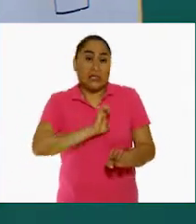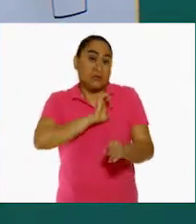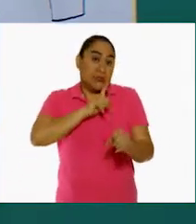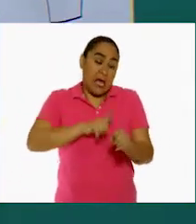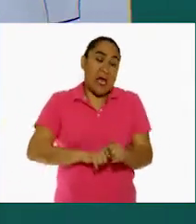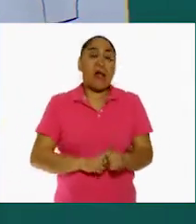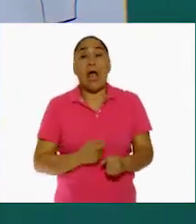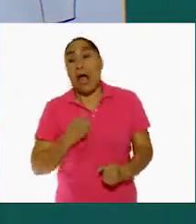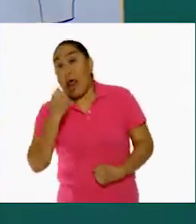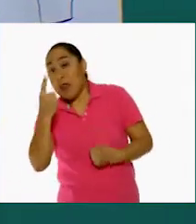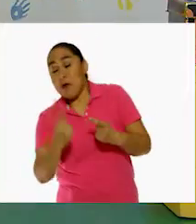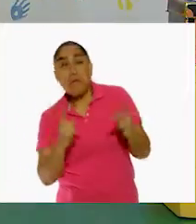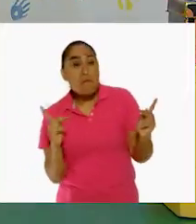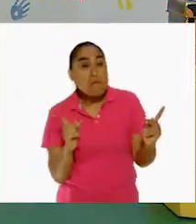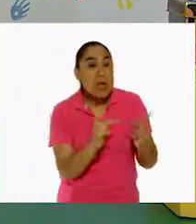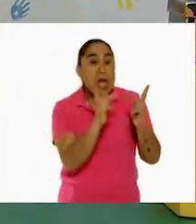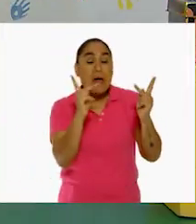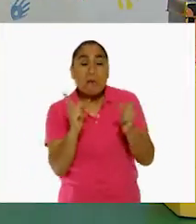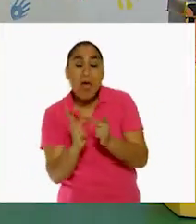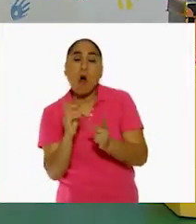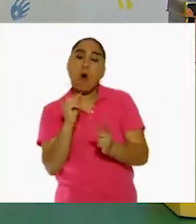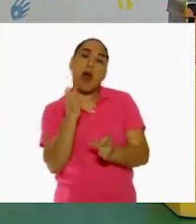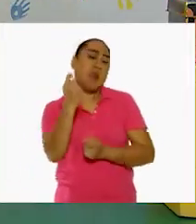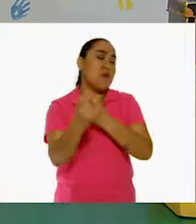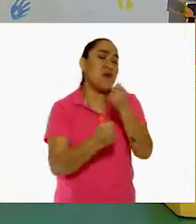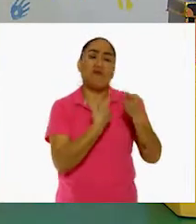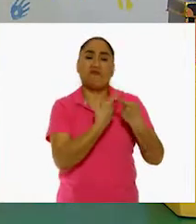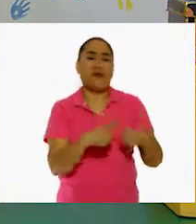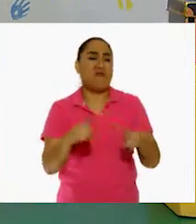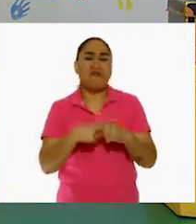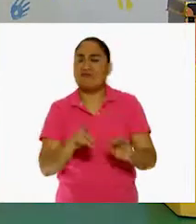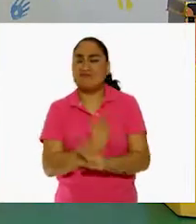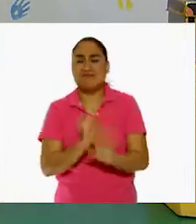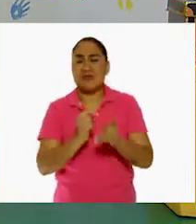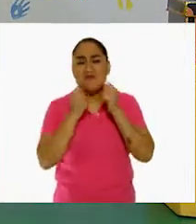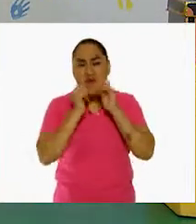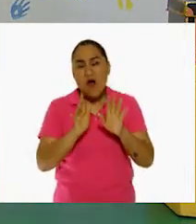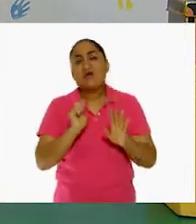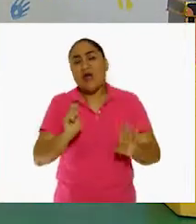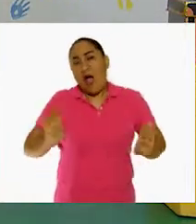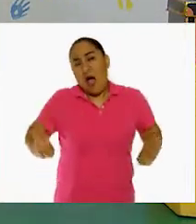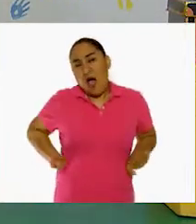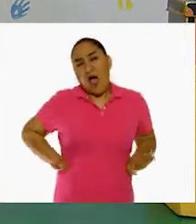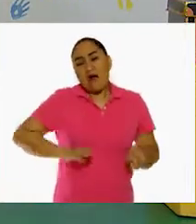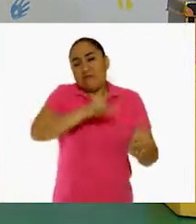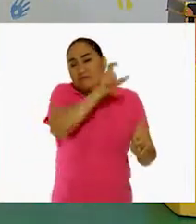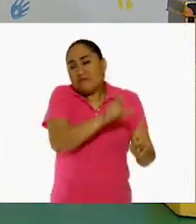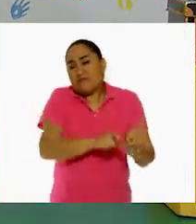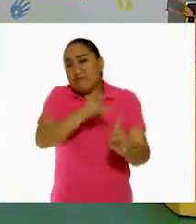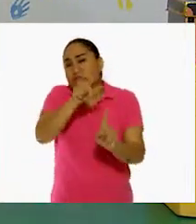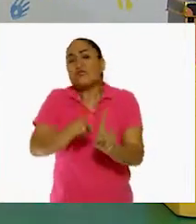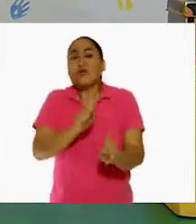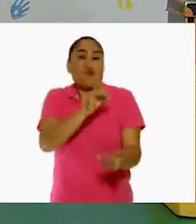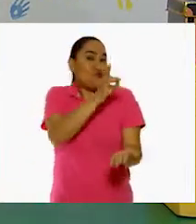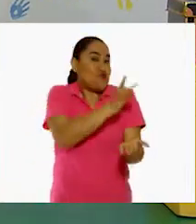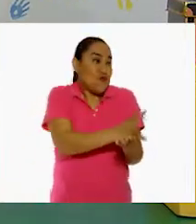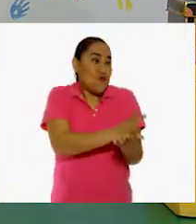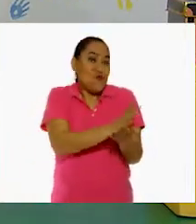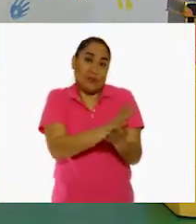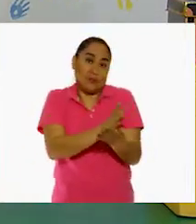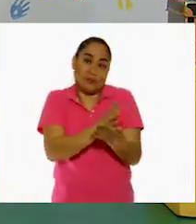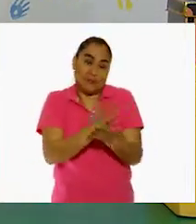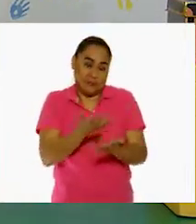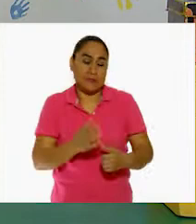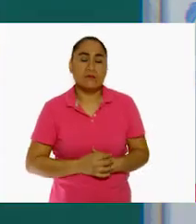Algunas coinciden con otras personas, pero otras no. Uh-huh. Pero no importa, siempre van características que nos hagan únicos y únicas.